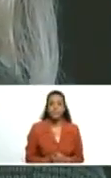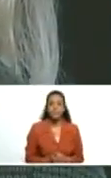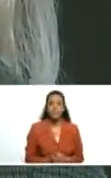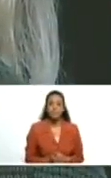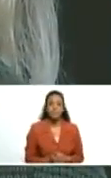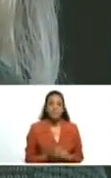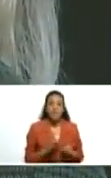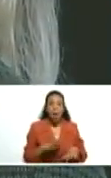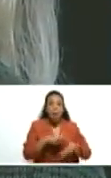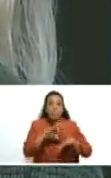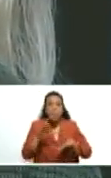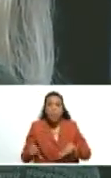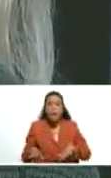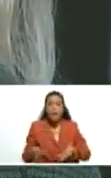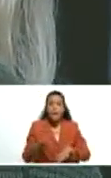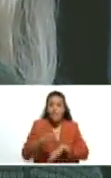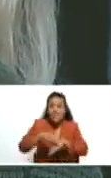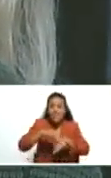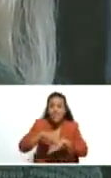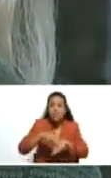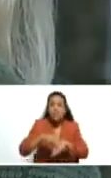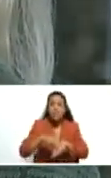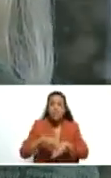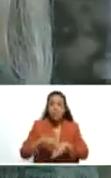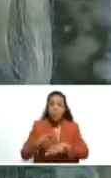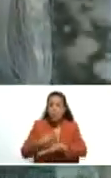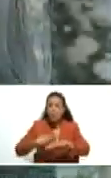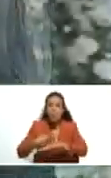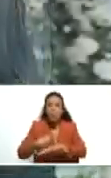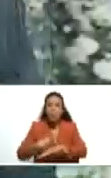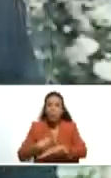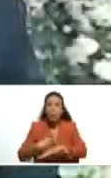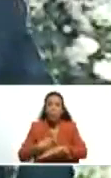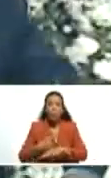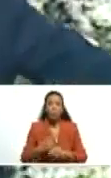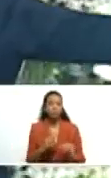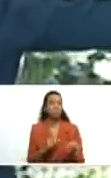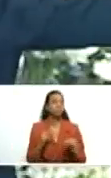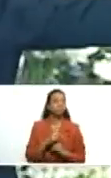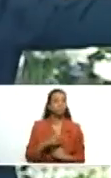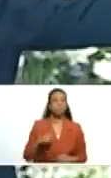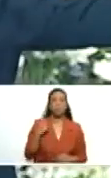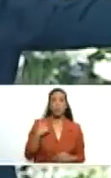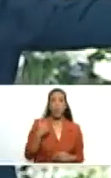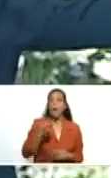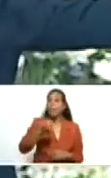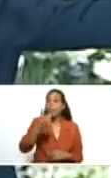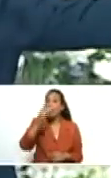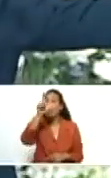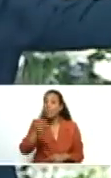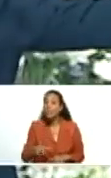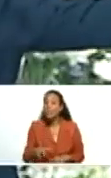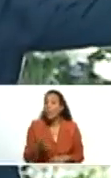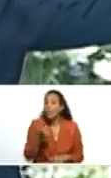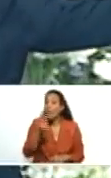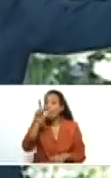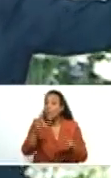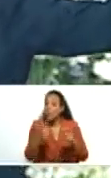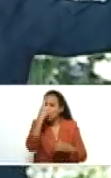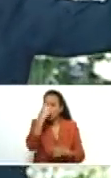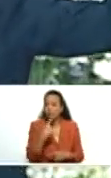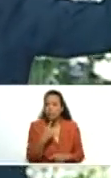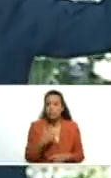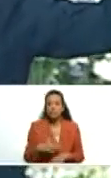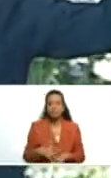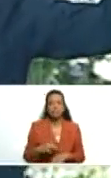Dejó de ser ministro, dejó de ser gobernador y no saltó la talanquera como unos pocos lo han hecho, que dan